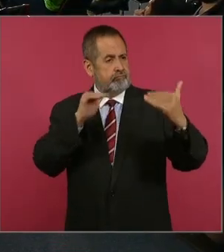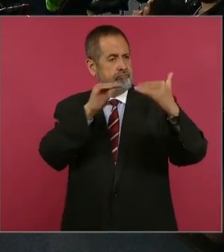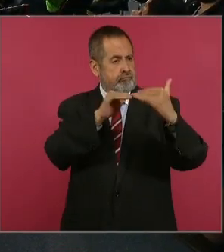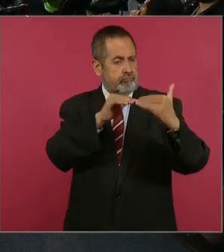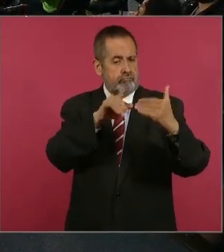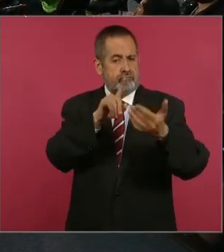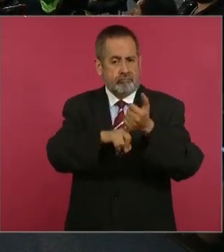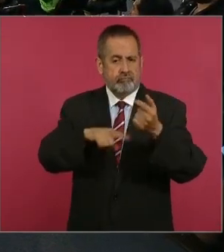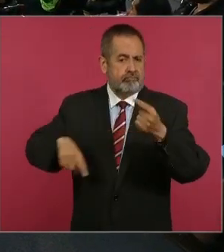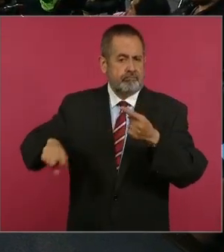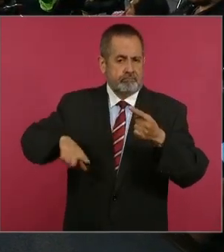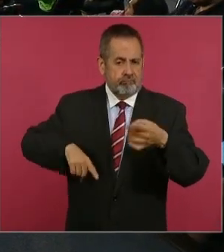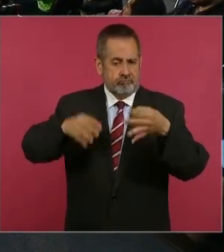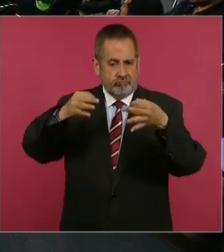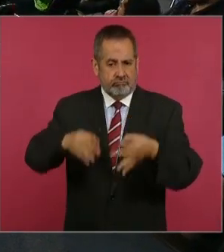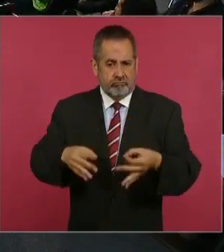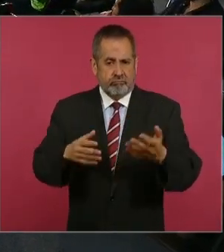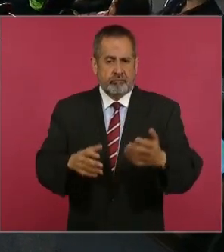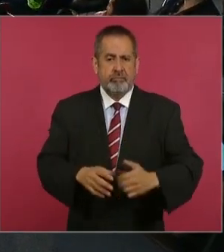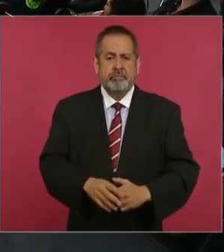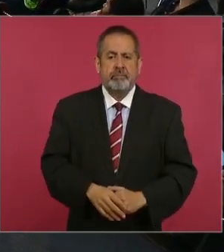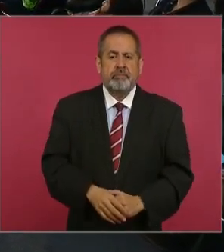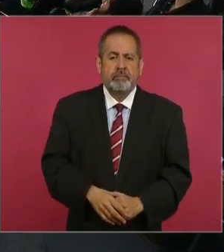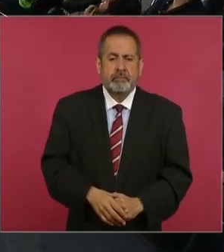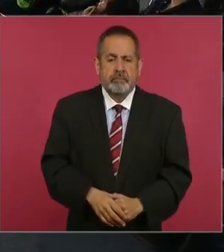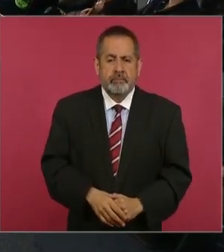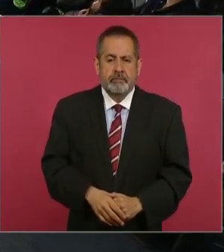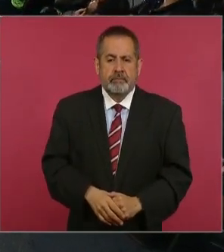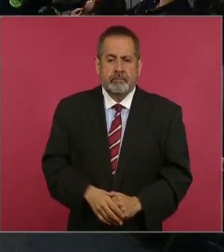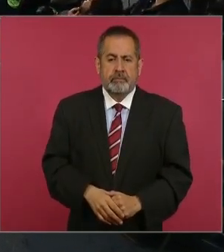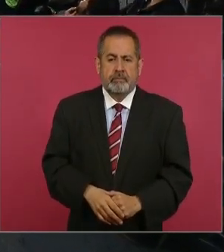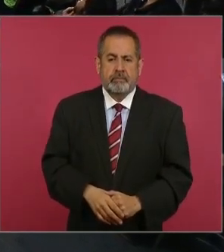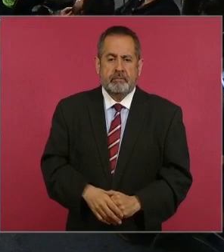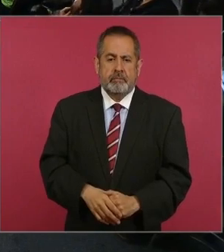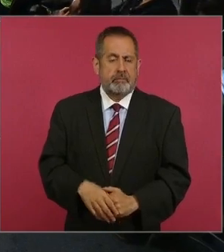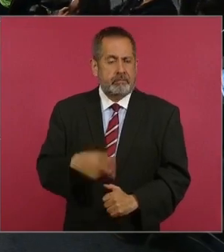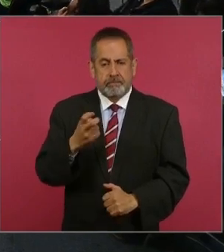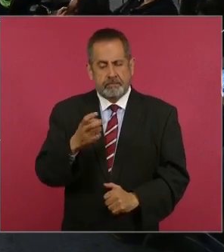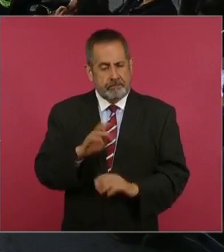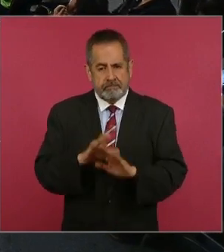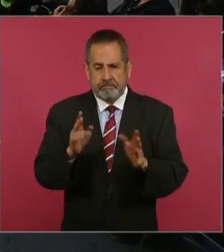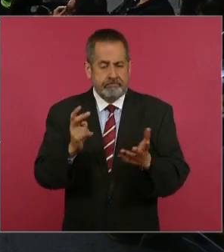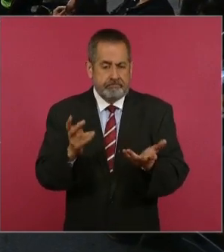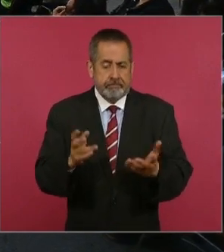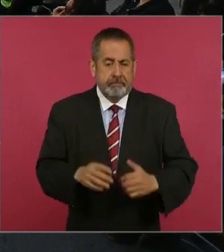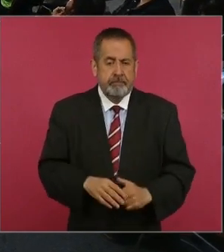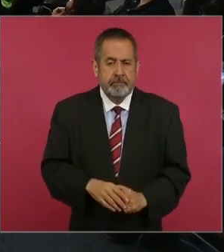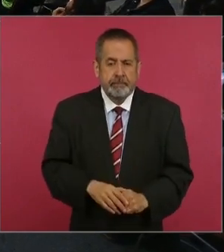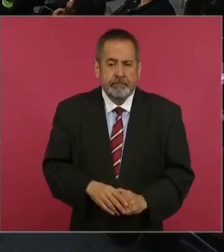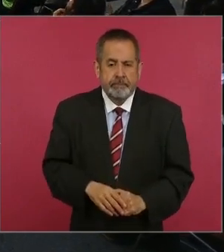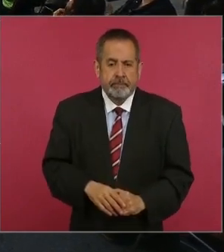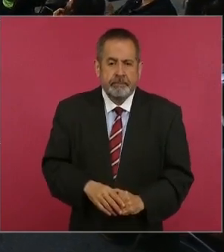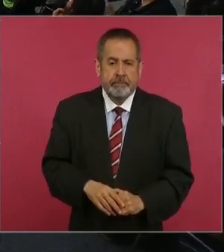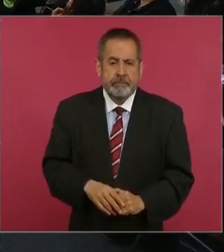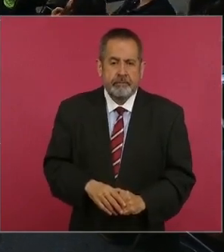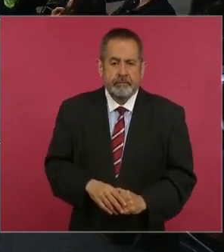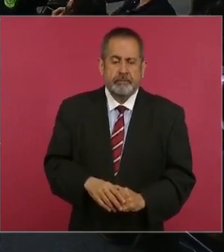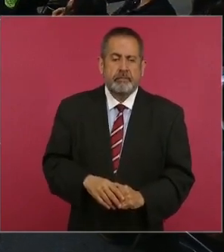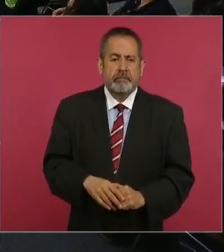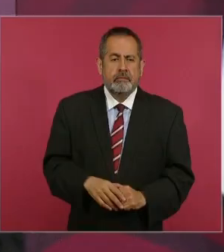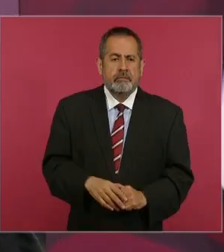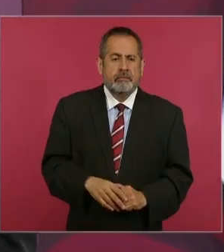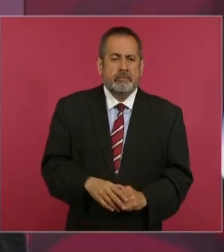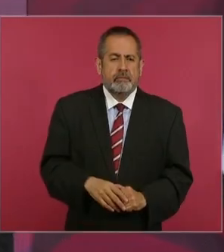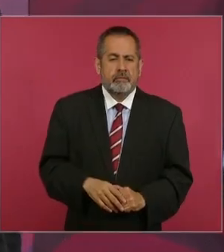de estado Sí sí de estado entonces este por eso